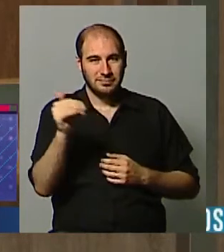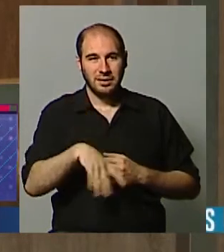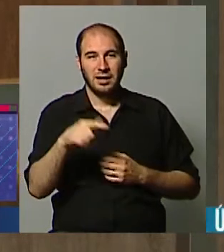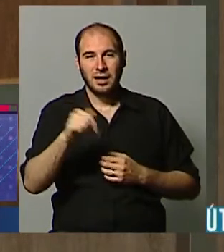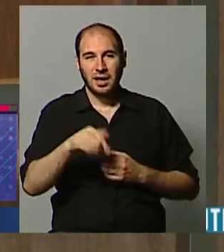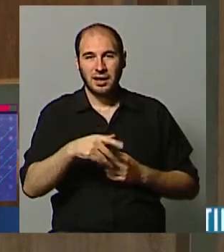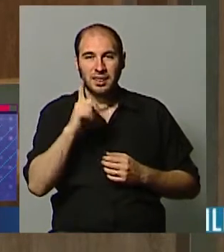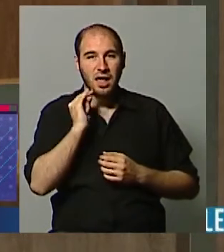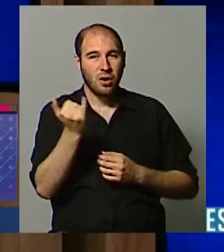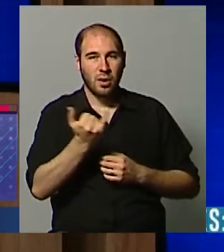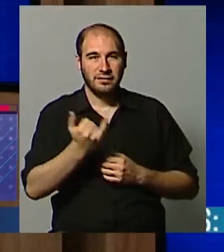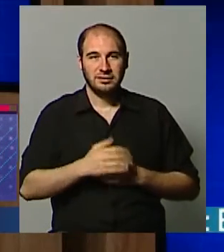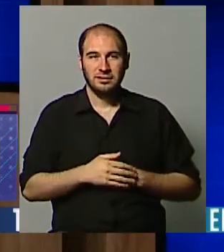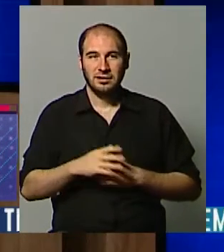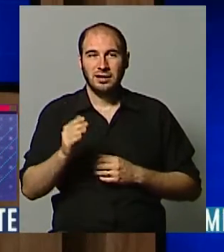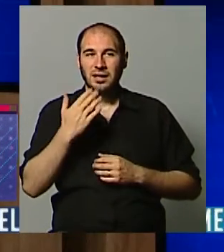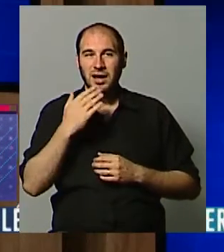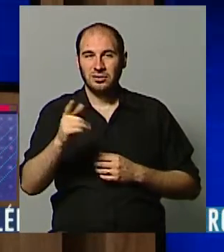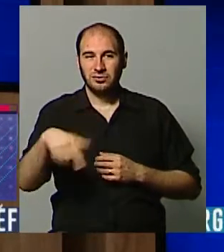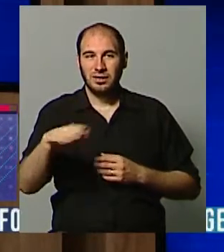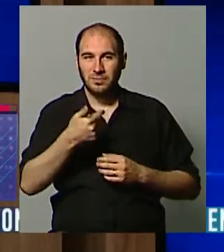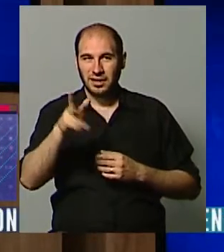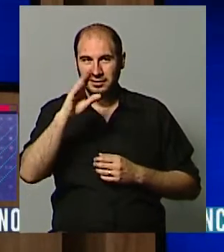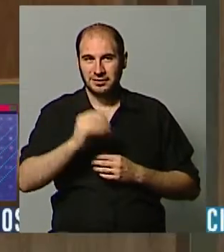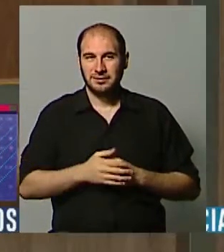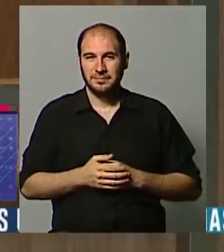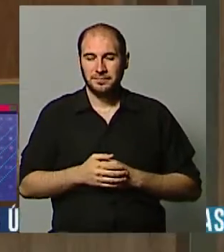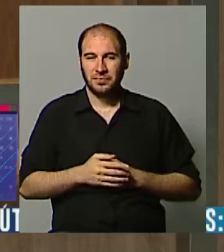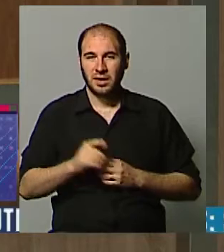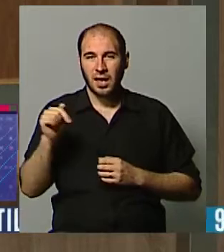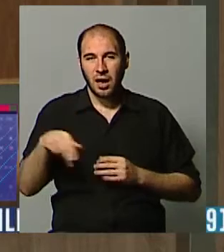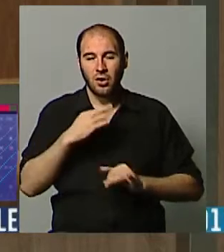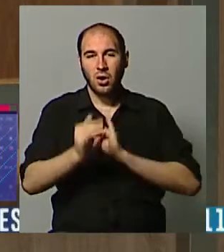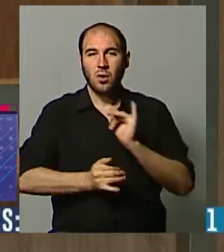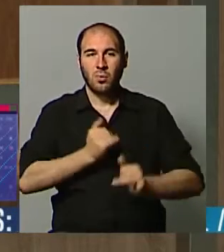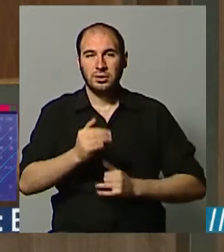acompañarnos en este jueves. Oh, gracias a ustedes, buenas noches. Bueno, vamos a hablar